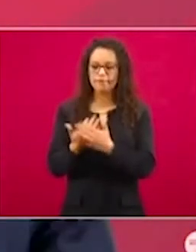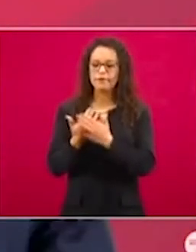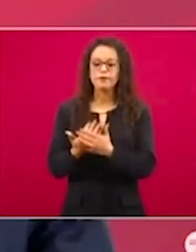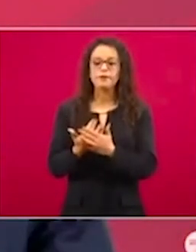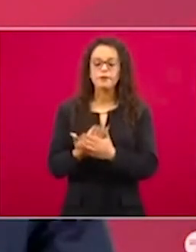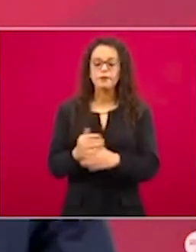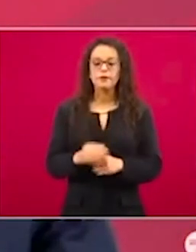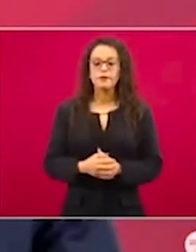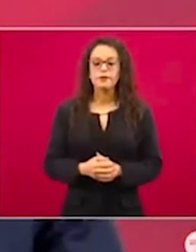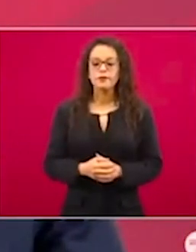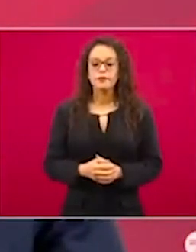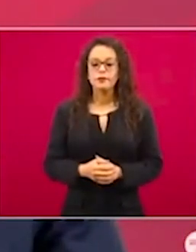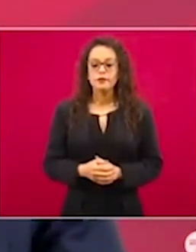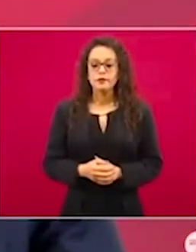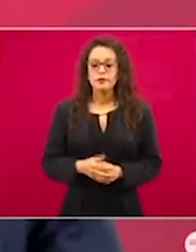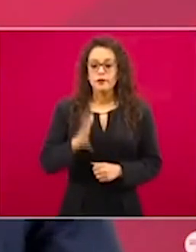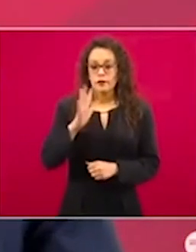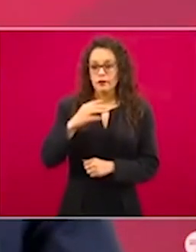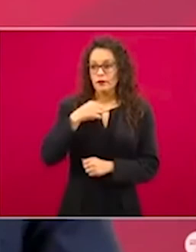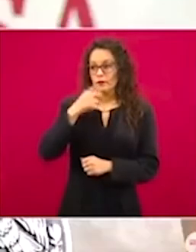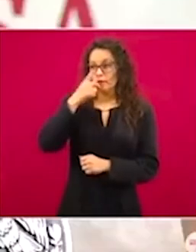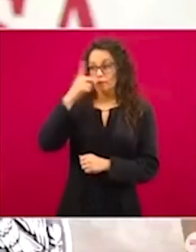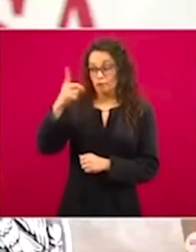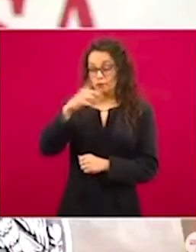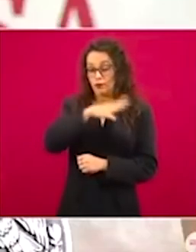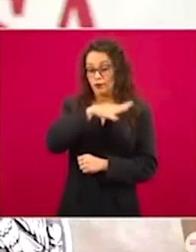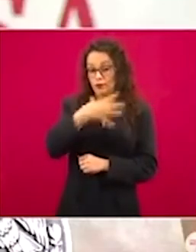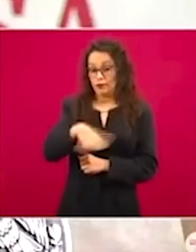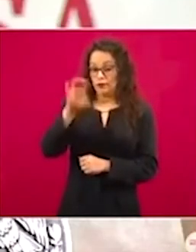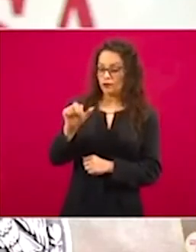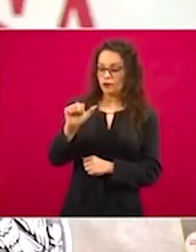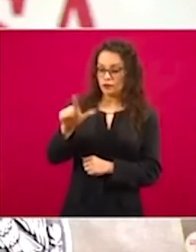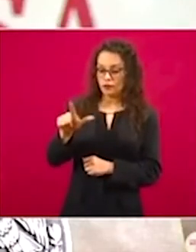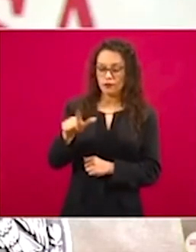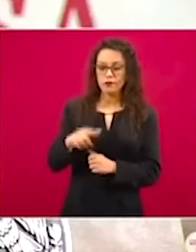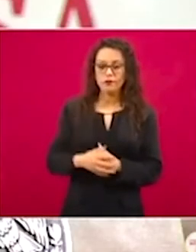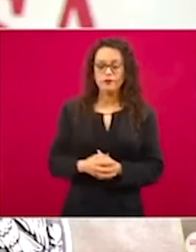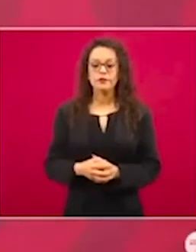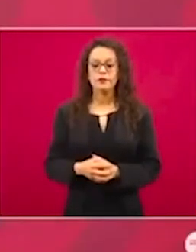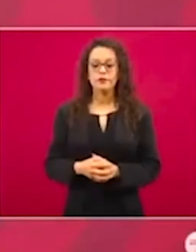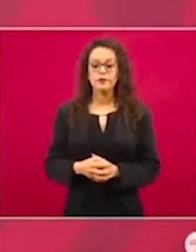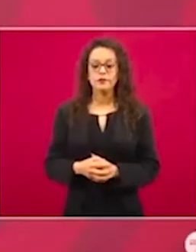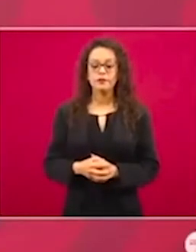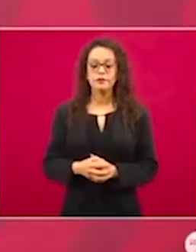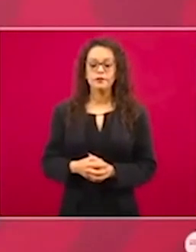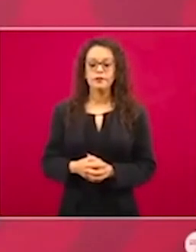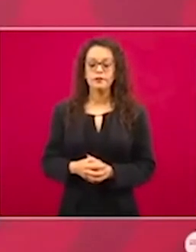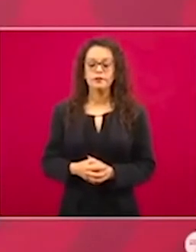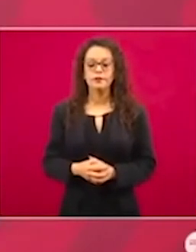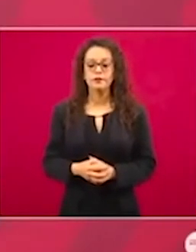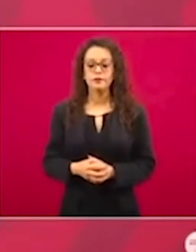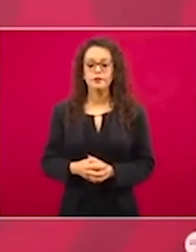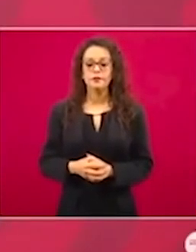al general Sandoval que se procure no estar